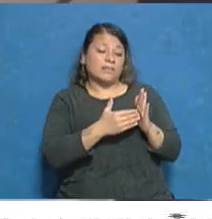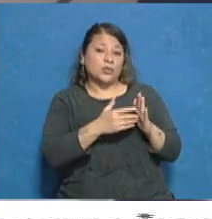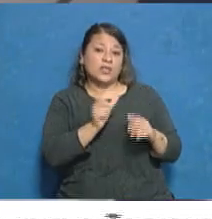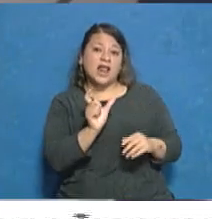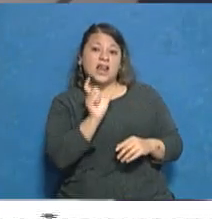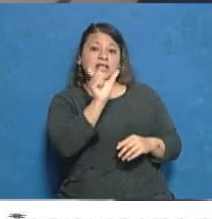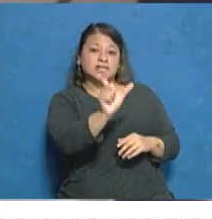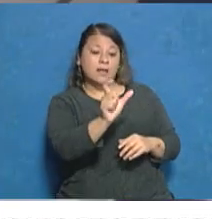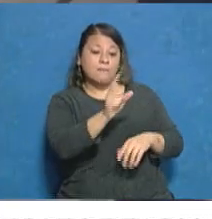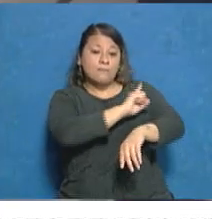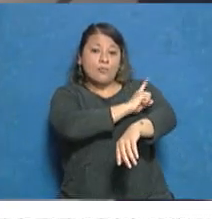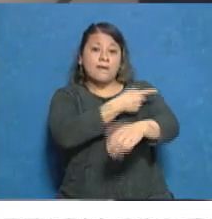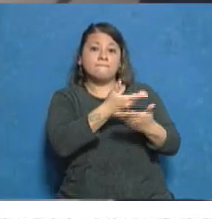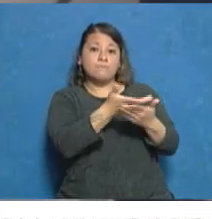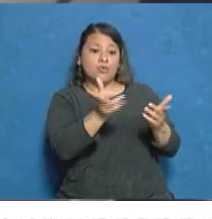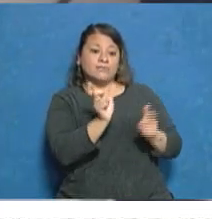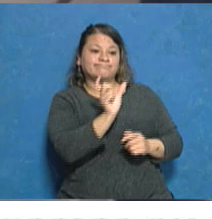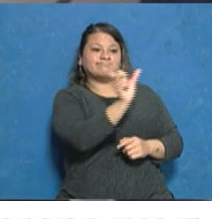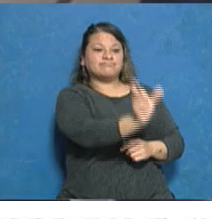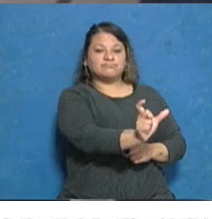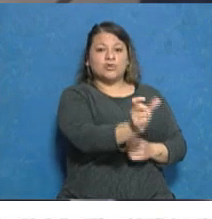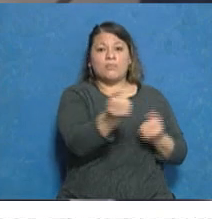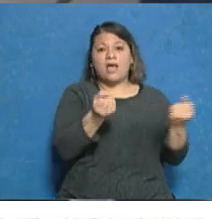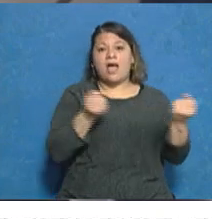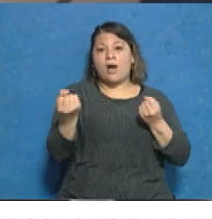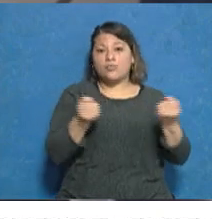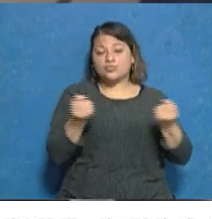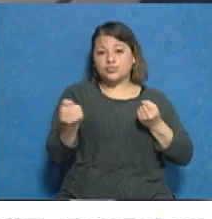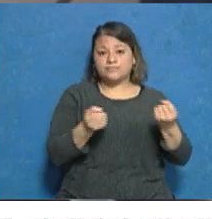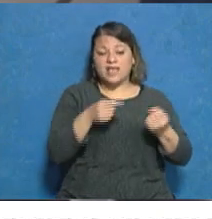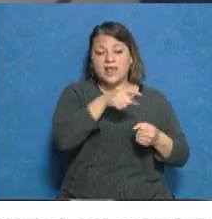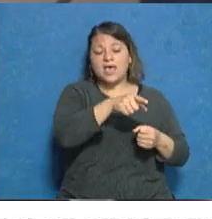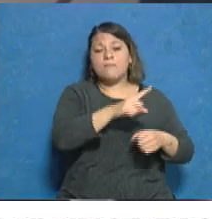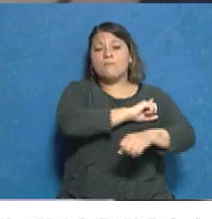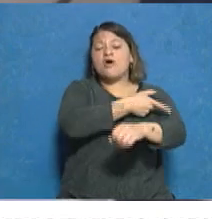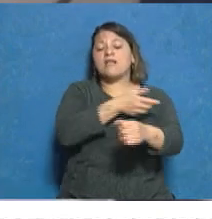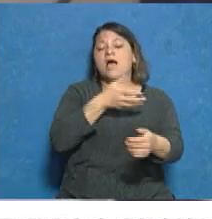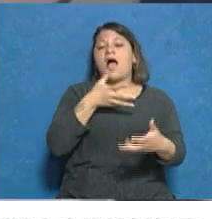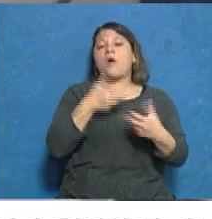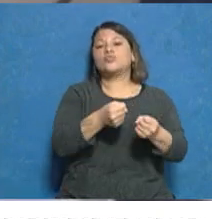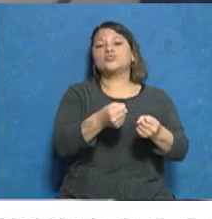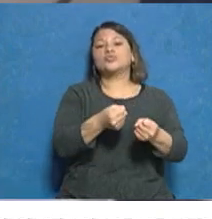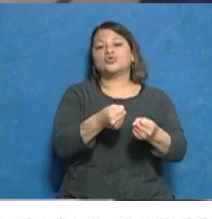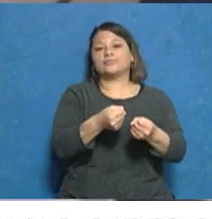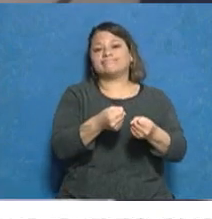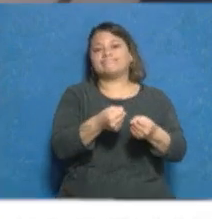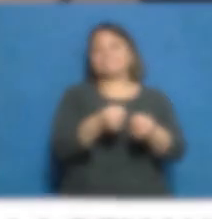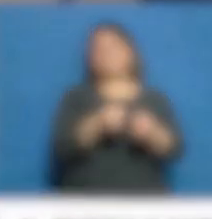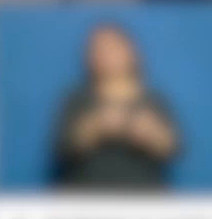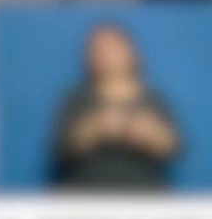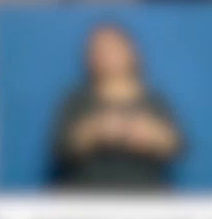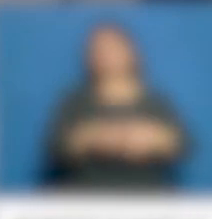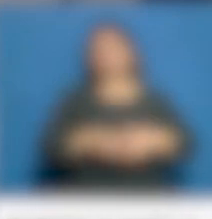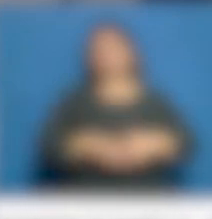por el Poder Público, como es la de conducir vehículos automotores, abusando de dicho derecho.